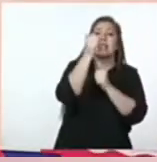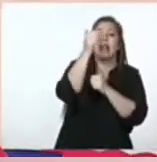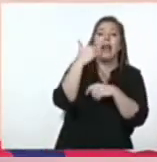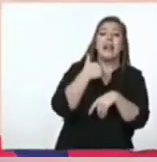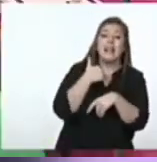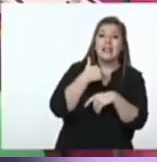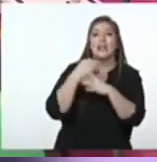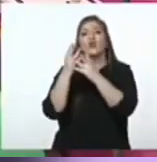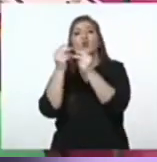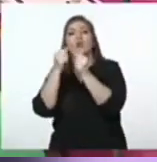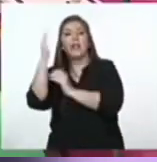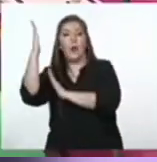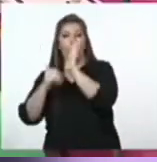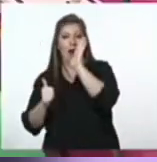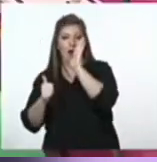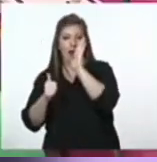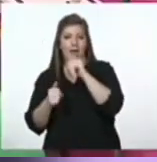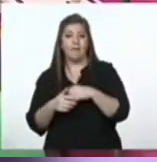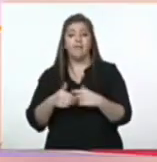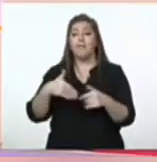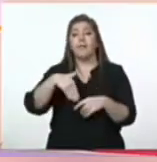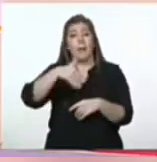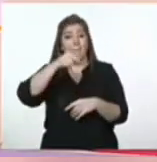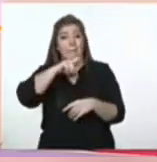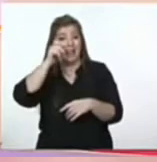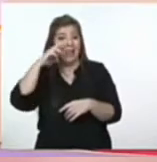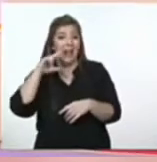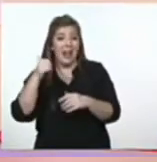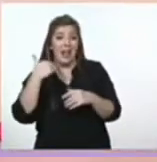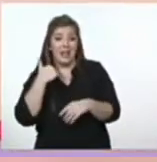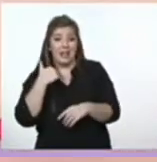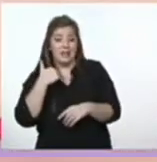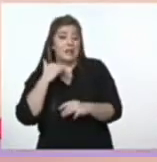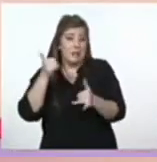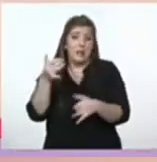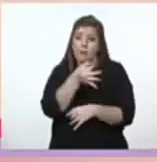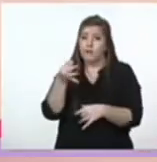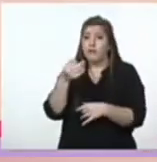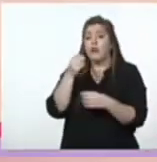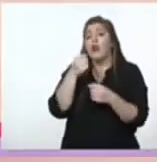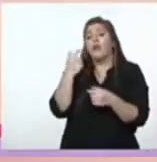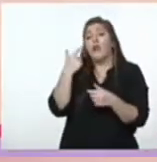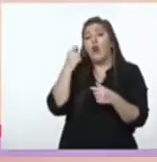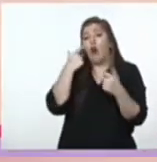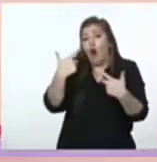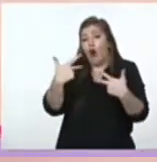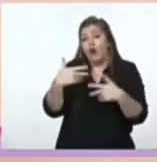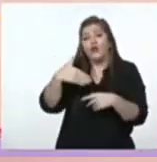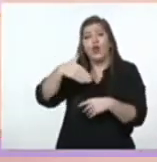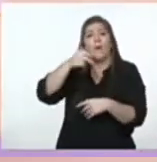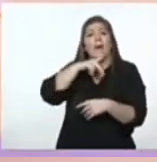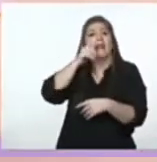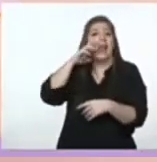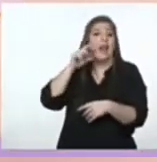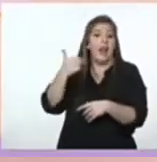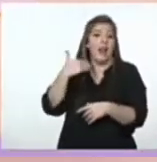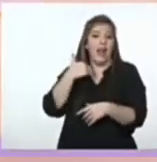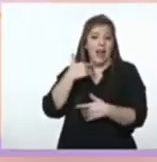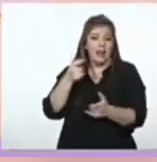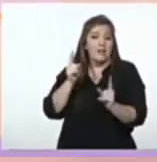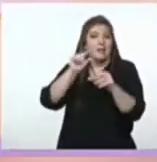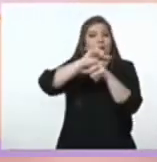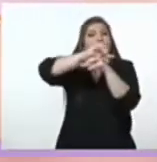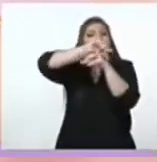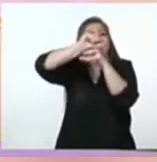gris. Materia gris. Claro, exactamente. Cuando comúnmente se dice materia gris, estamos hablando de esto, de la corteza,